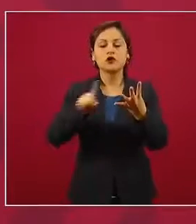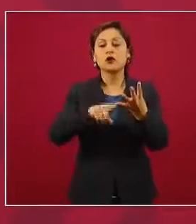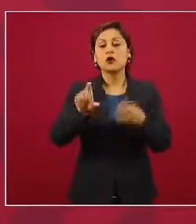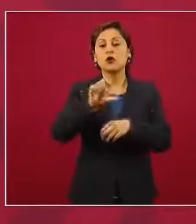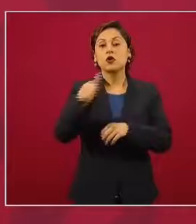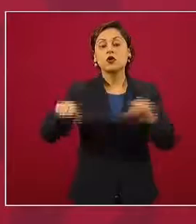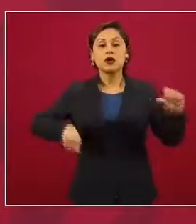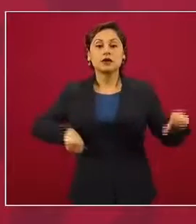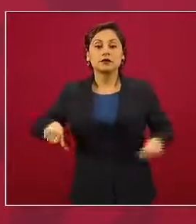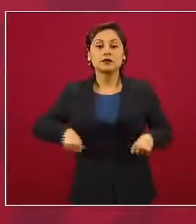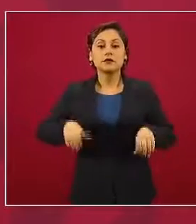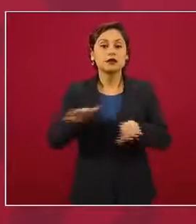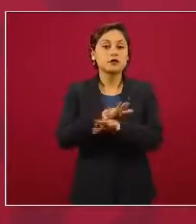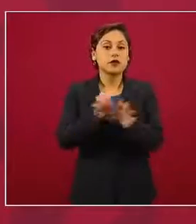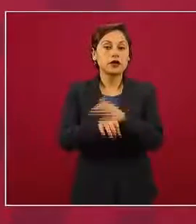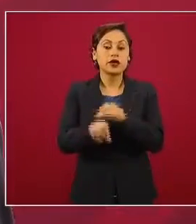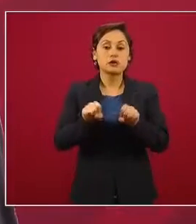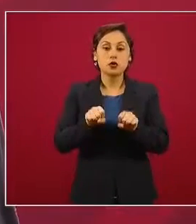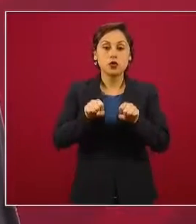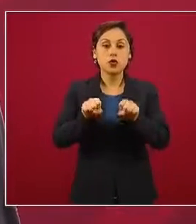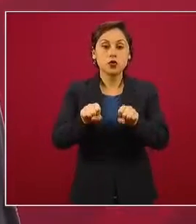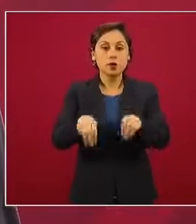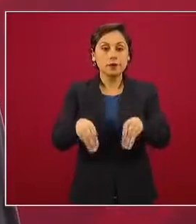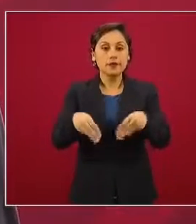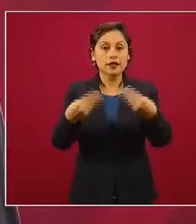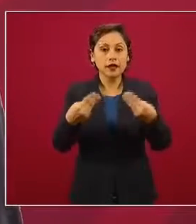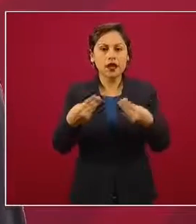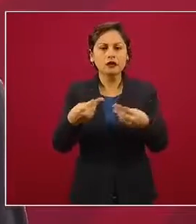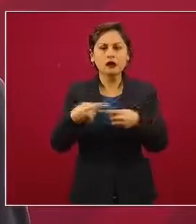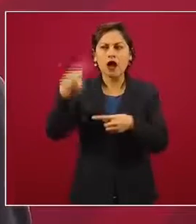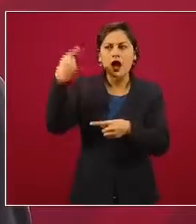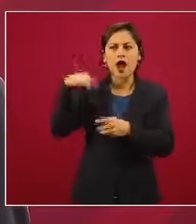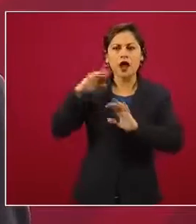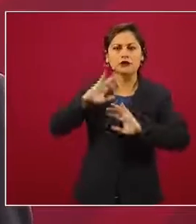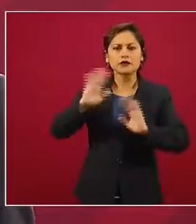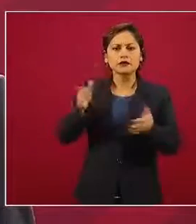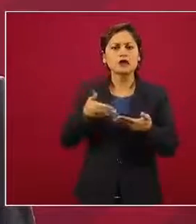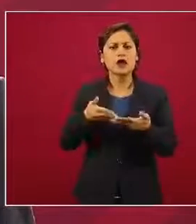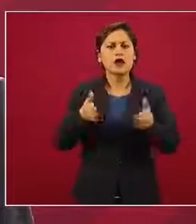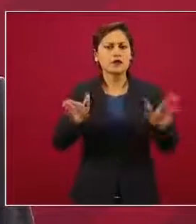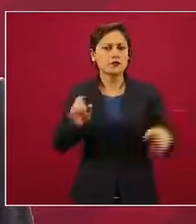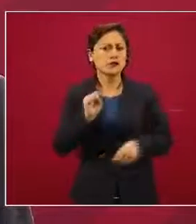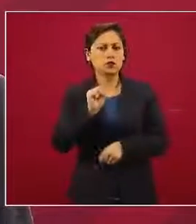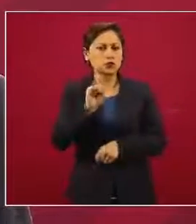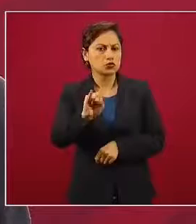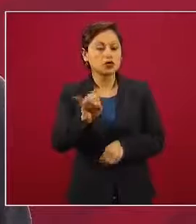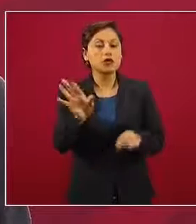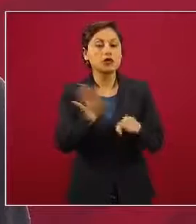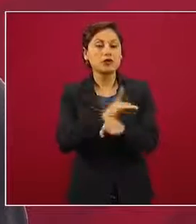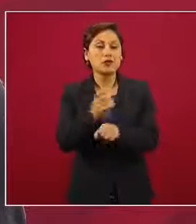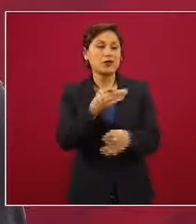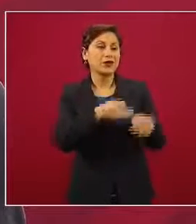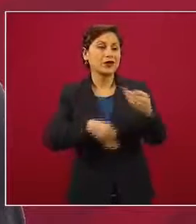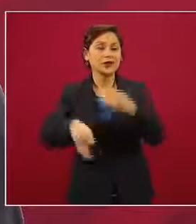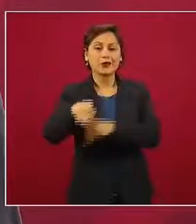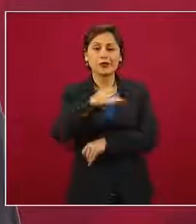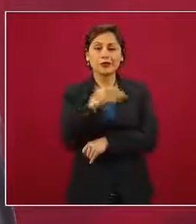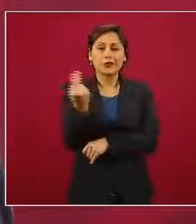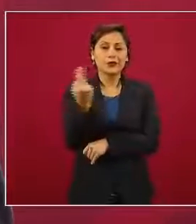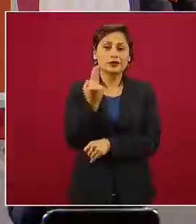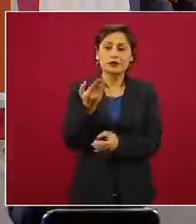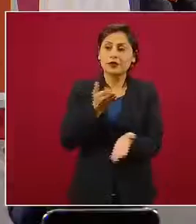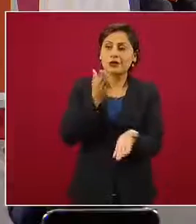mercados y supermercados, han permanecido abiertos desde la Jornada Nacional de Sana Instancia, porque obviamente los necesitamos todos los días. Son